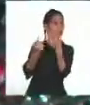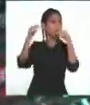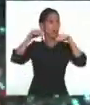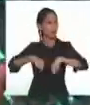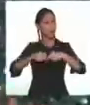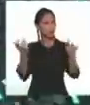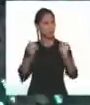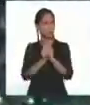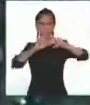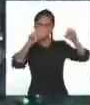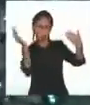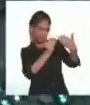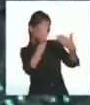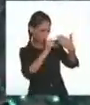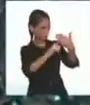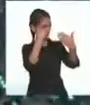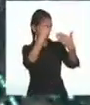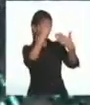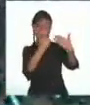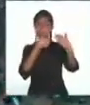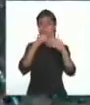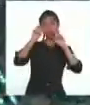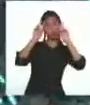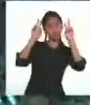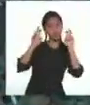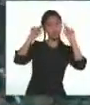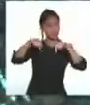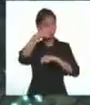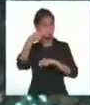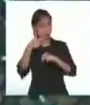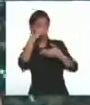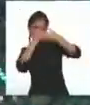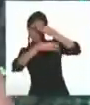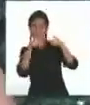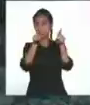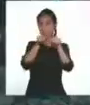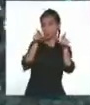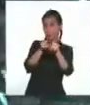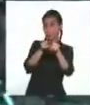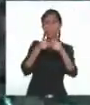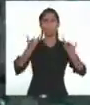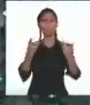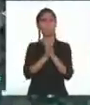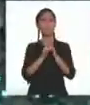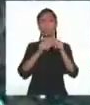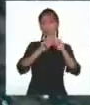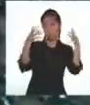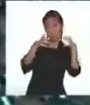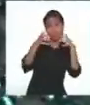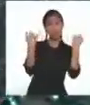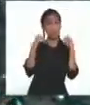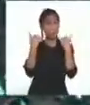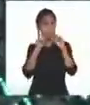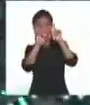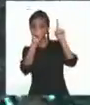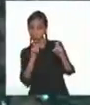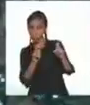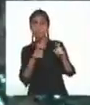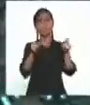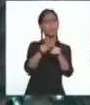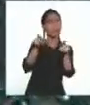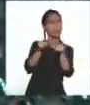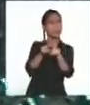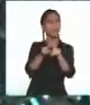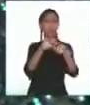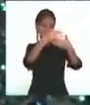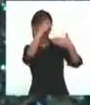el programa de hoy vamos a revisar y organizar los temas que hemos estado trabajando en estas semanas. Además, vamos a tomar un juego de preguntas y respuestas como ejemplo y conoceremos